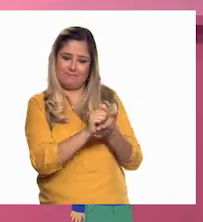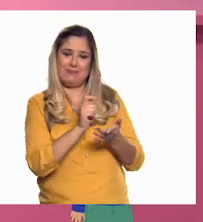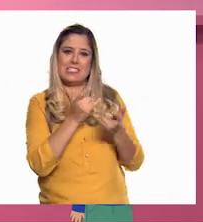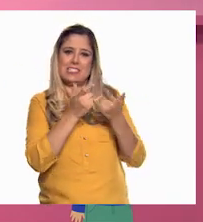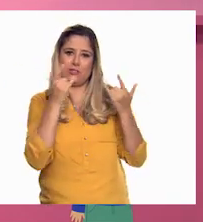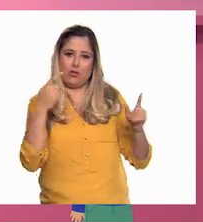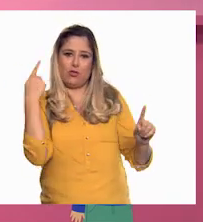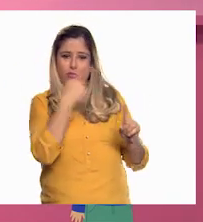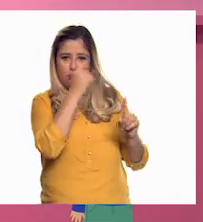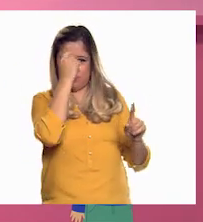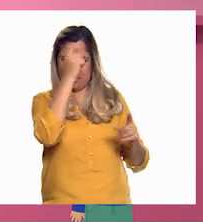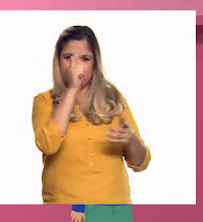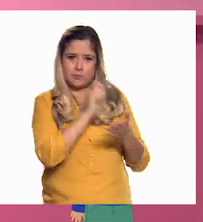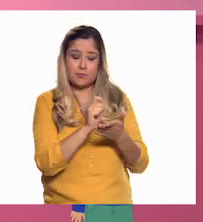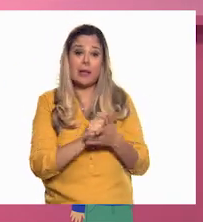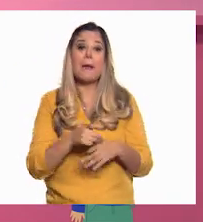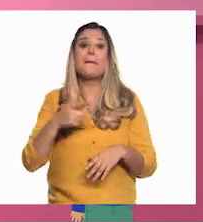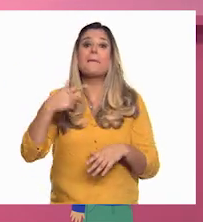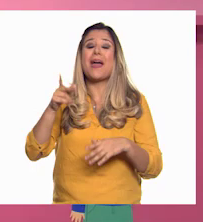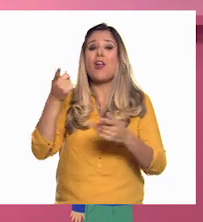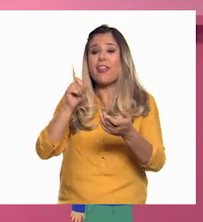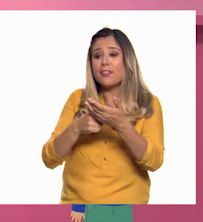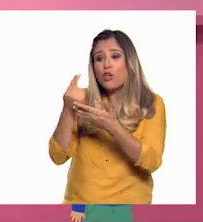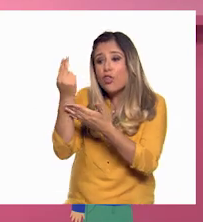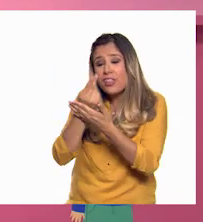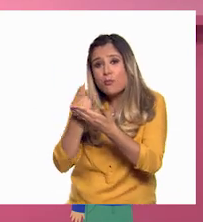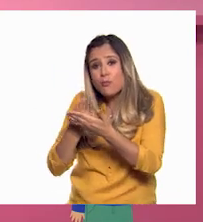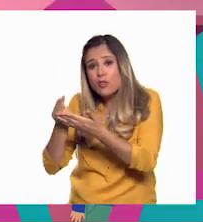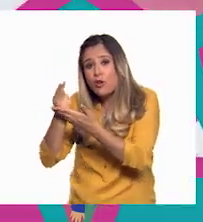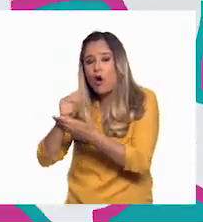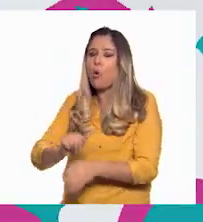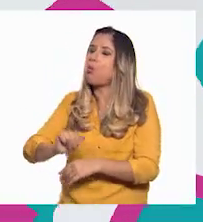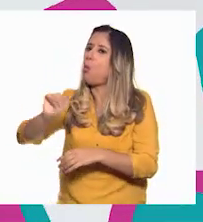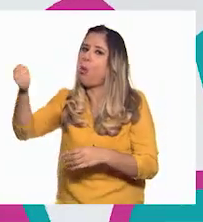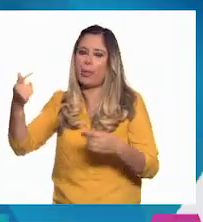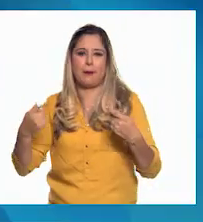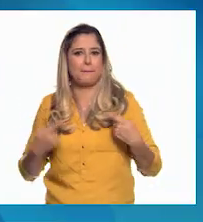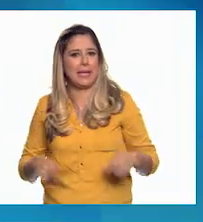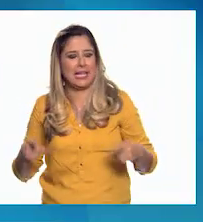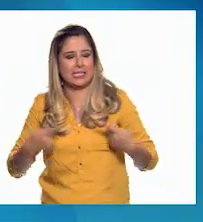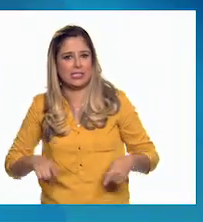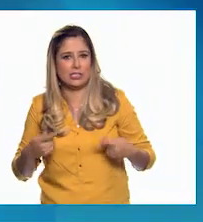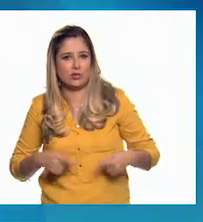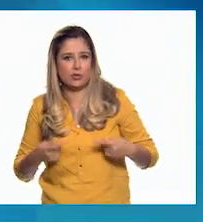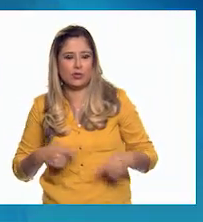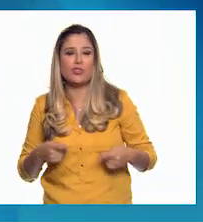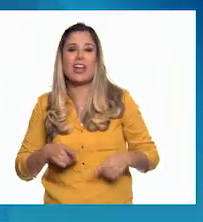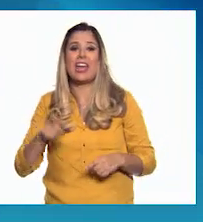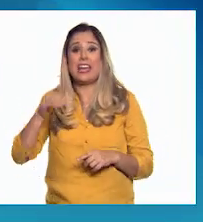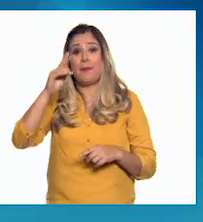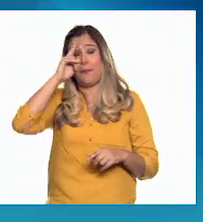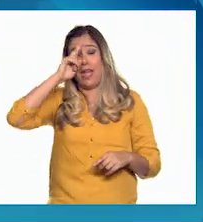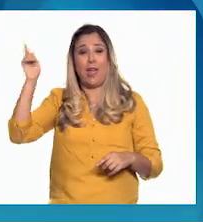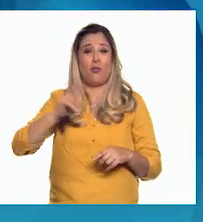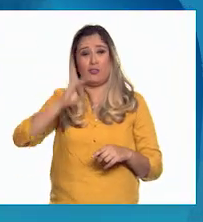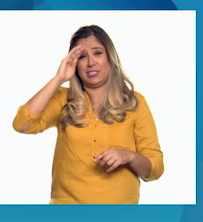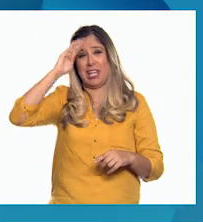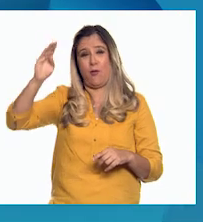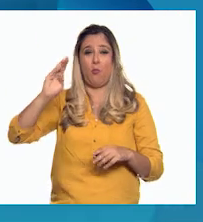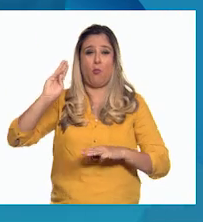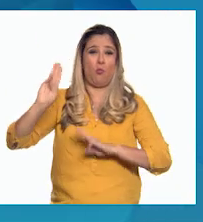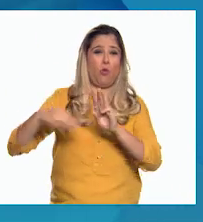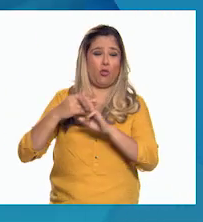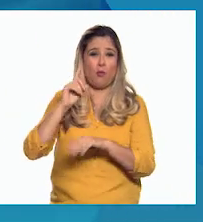historias son de Francisco Hinojosa, pero las ilustraciones son de otra persona. Y en La peor señora del mundo y en este